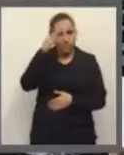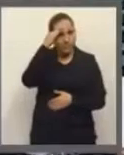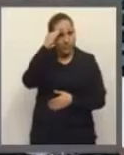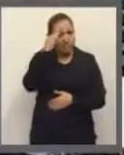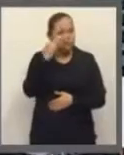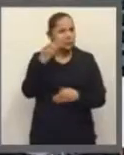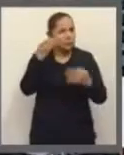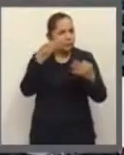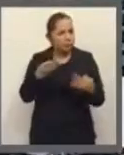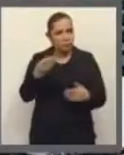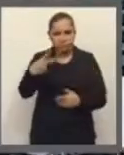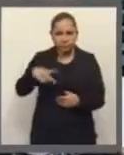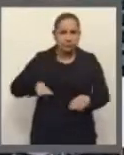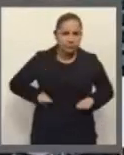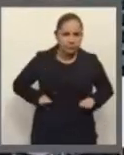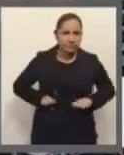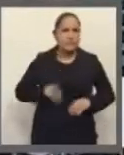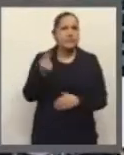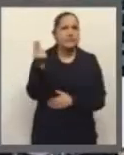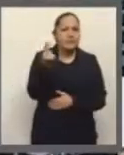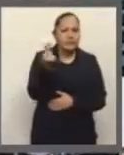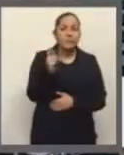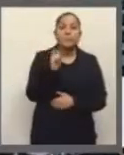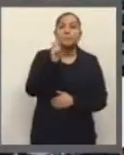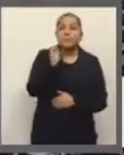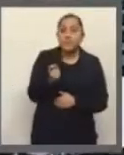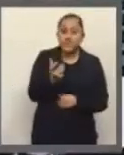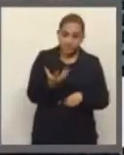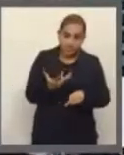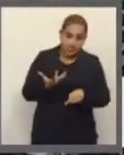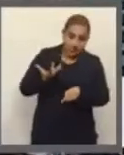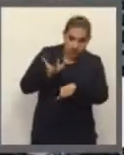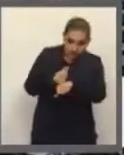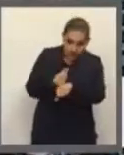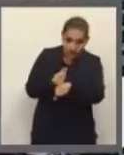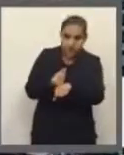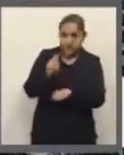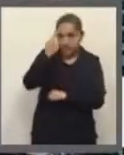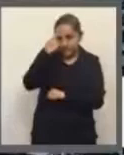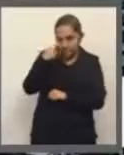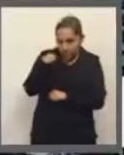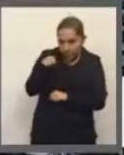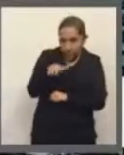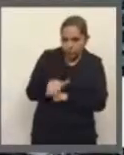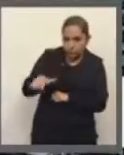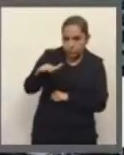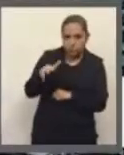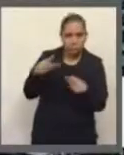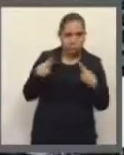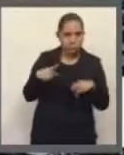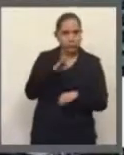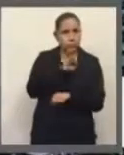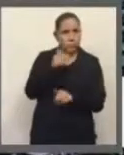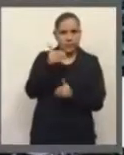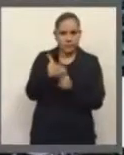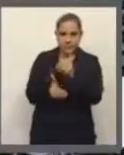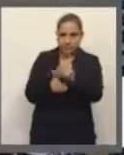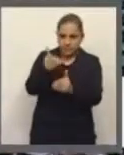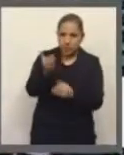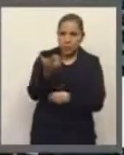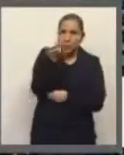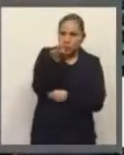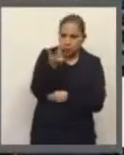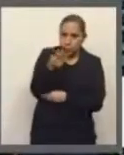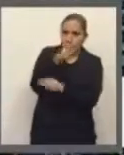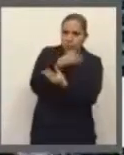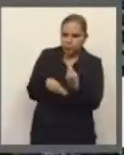oportuno generar las herramientas que abonen en su desarrollo social y económico con